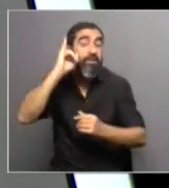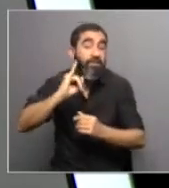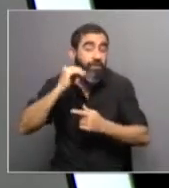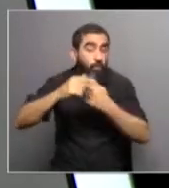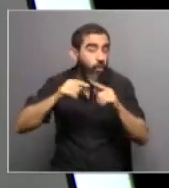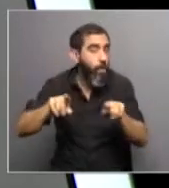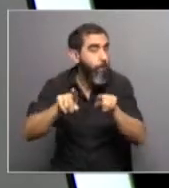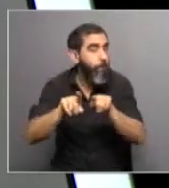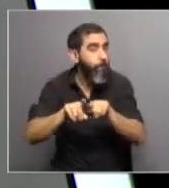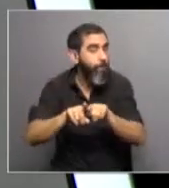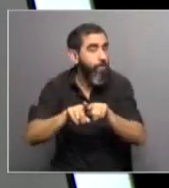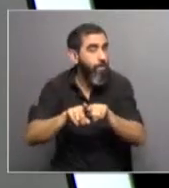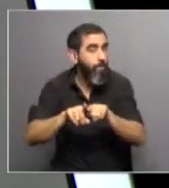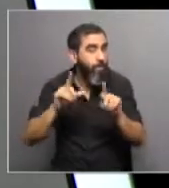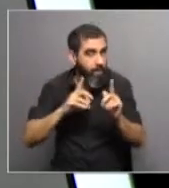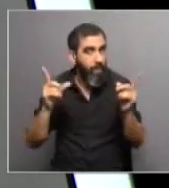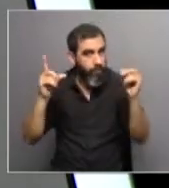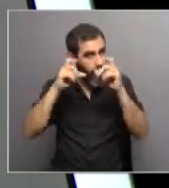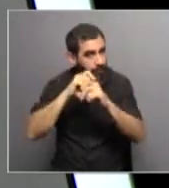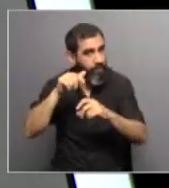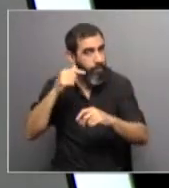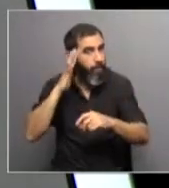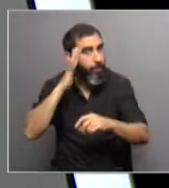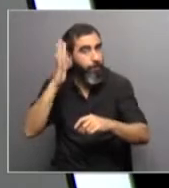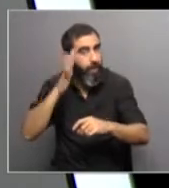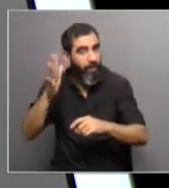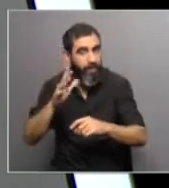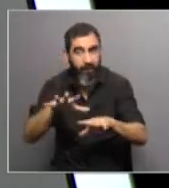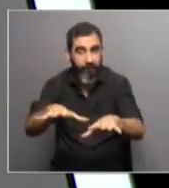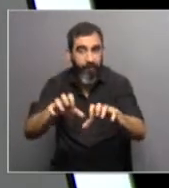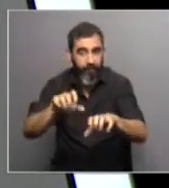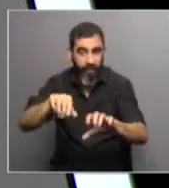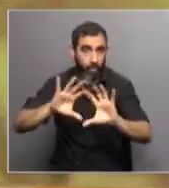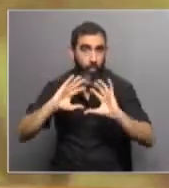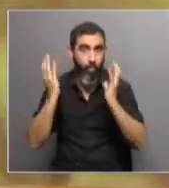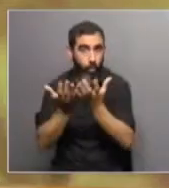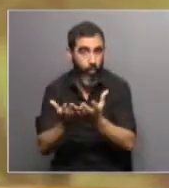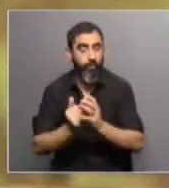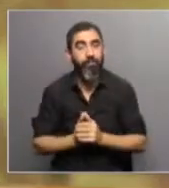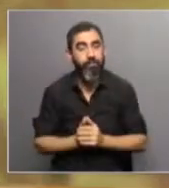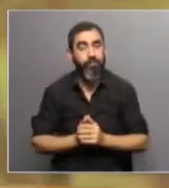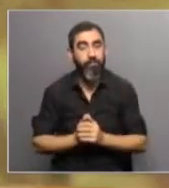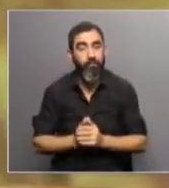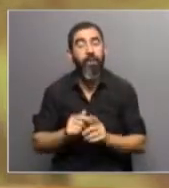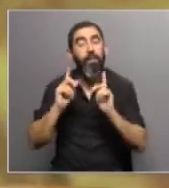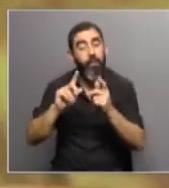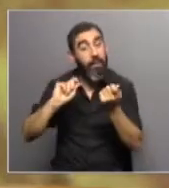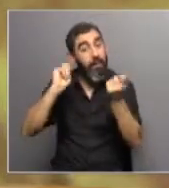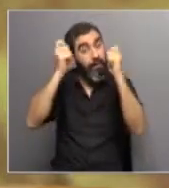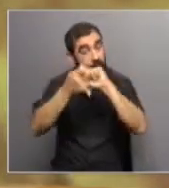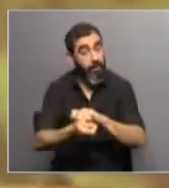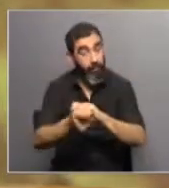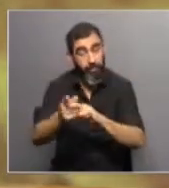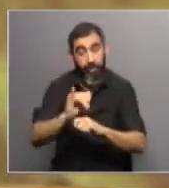siguiera escalando? Y se torna difícil, ¿no?, de pensar en la habitabilidad. Claro, bueno, otro de los cambios también en